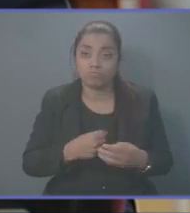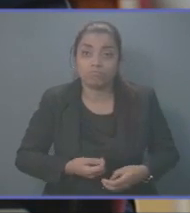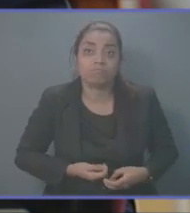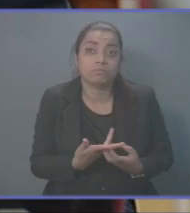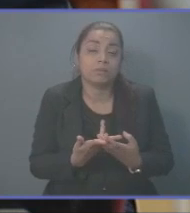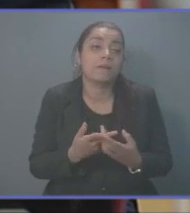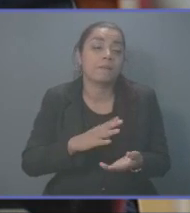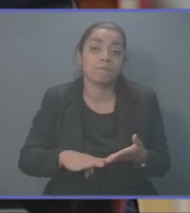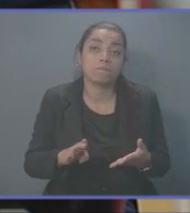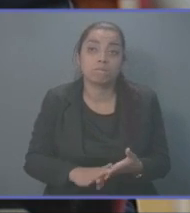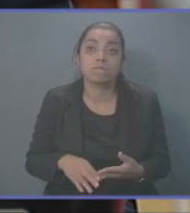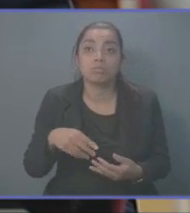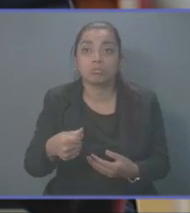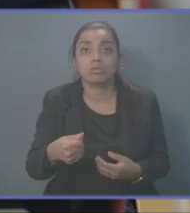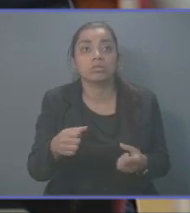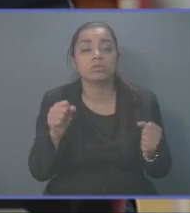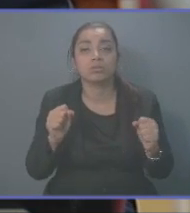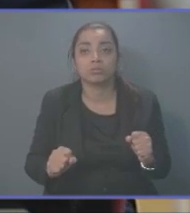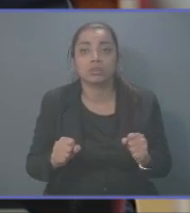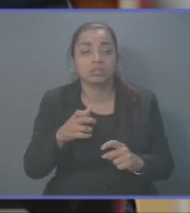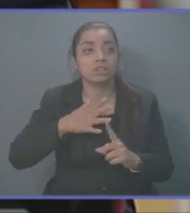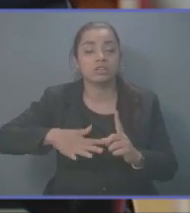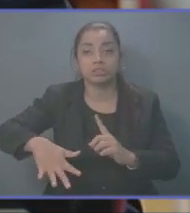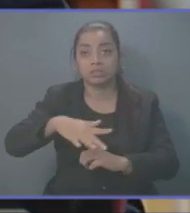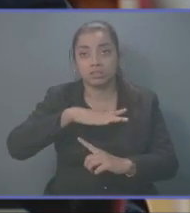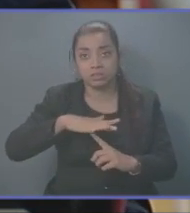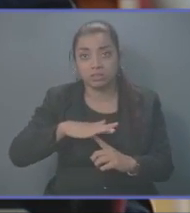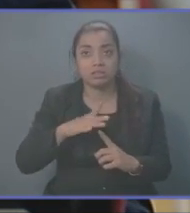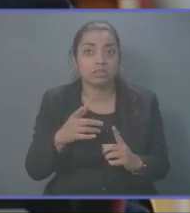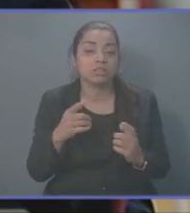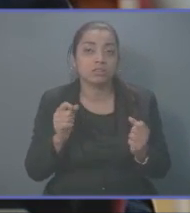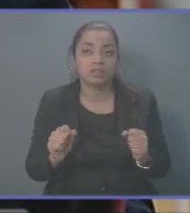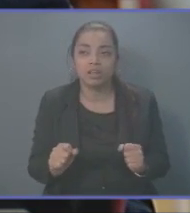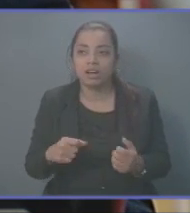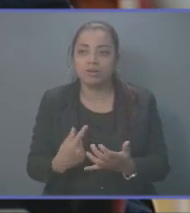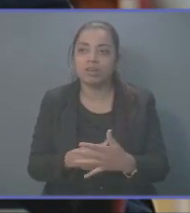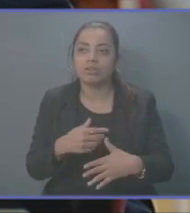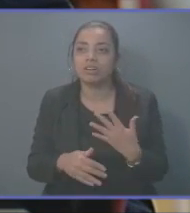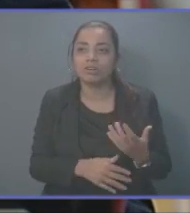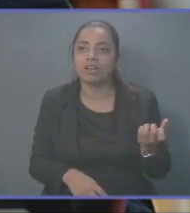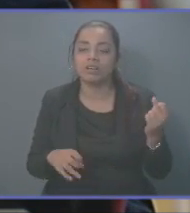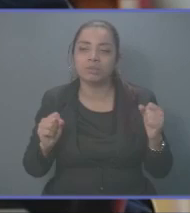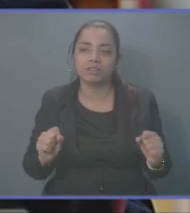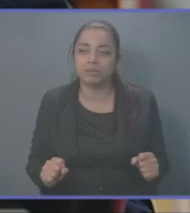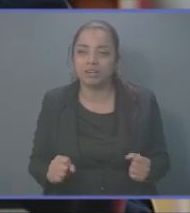monto a pagar, atenderán a la situación en la que se encuentren de acuerdo a lo dispuesto en los